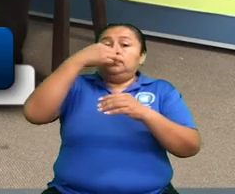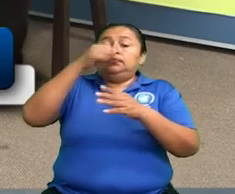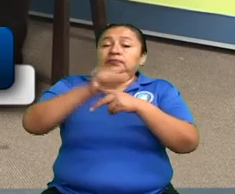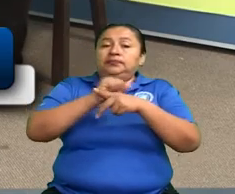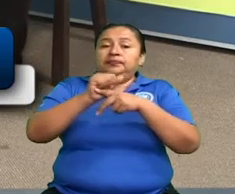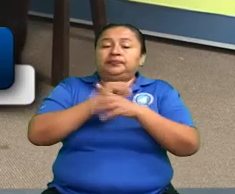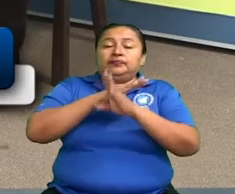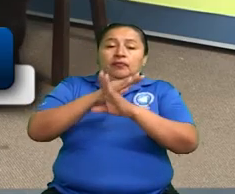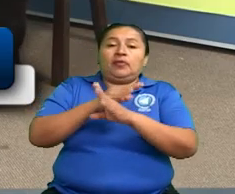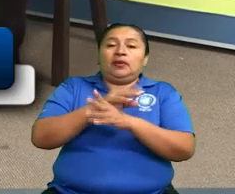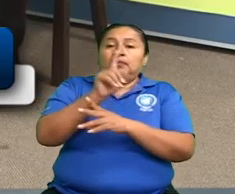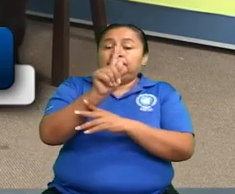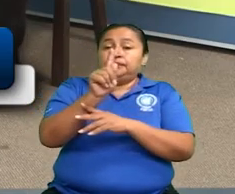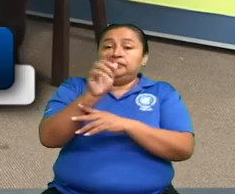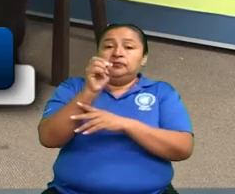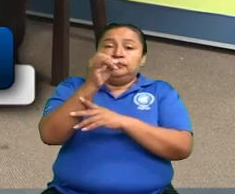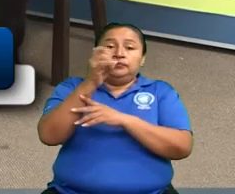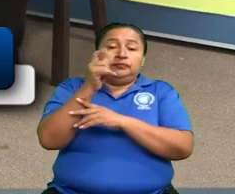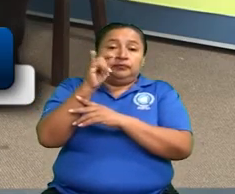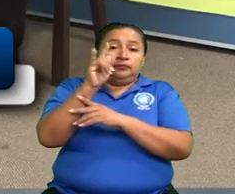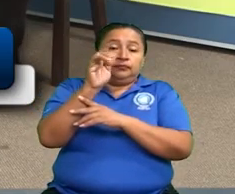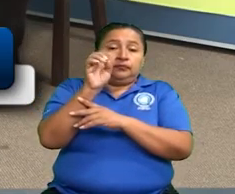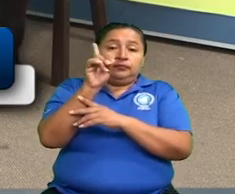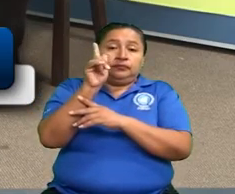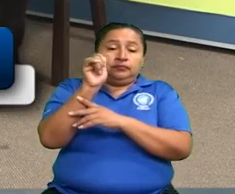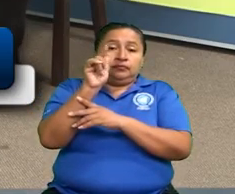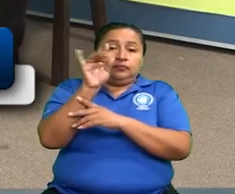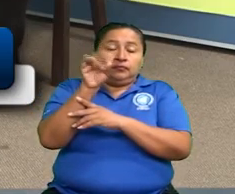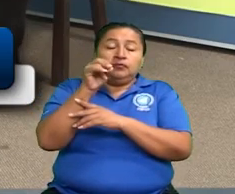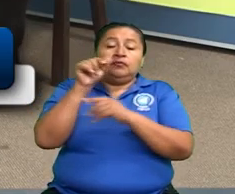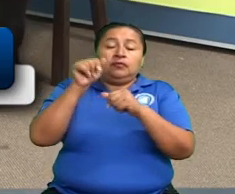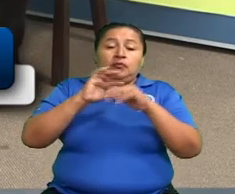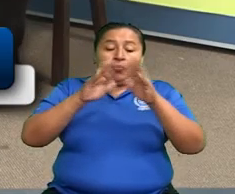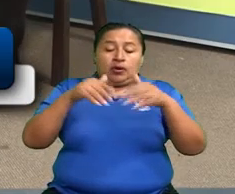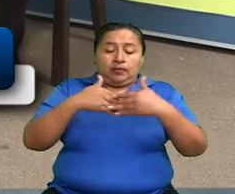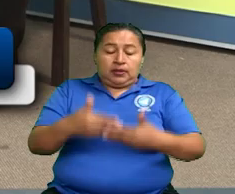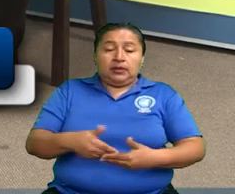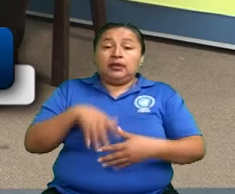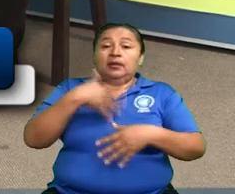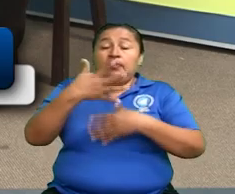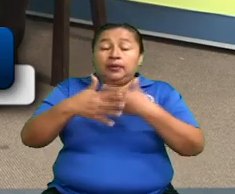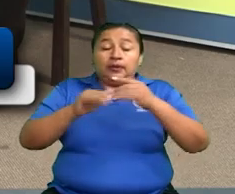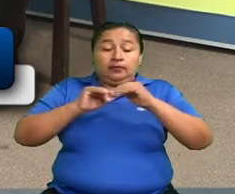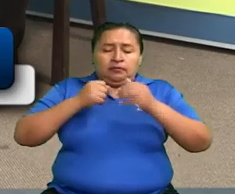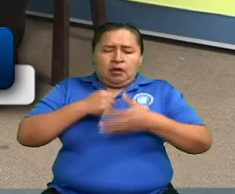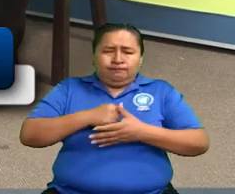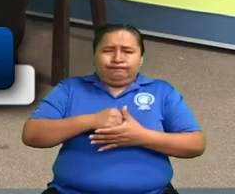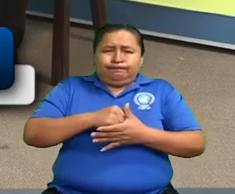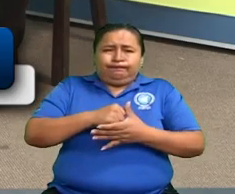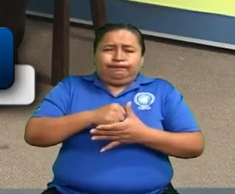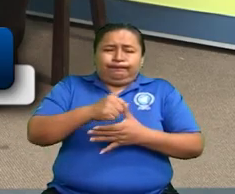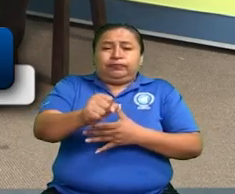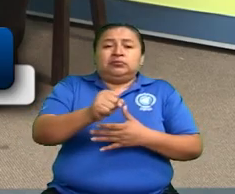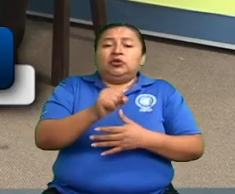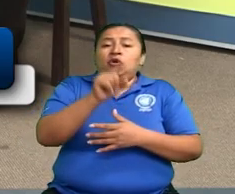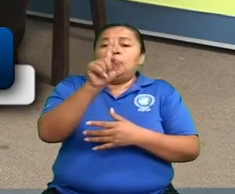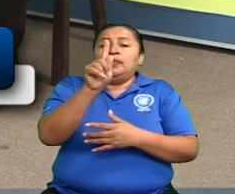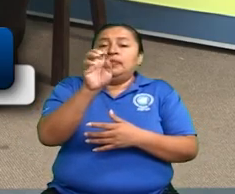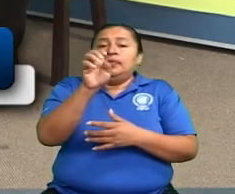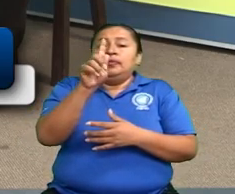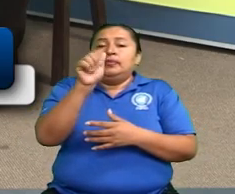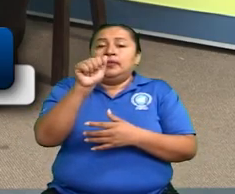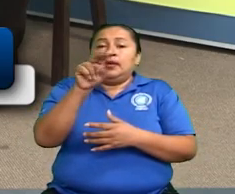del toxoide tetánico en la embarazada, que posteriormente, dentro de las complicaciones, tengamos niños con tétanos neonatales, que